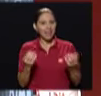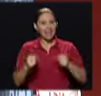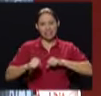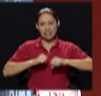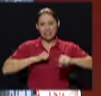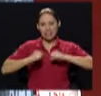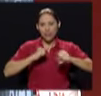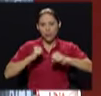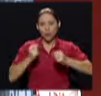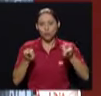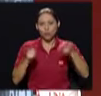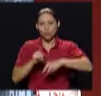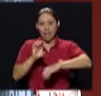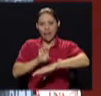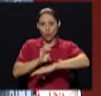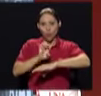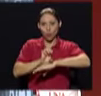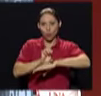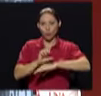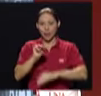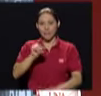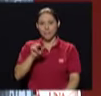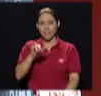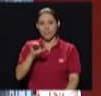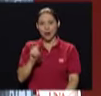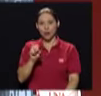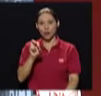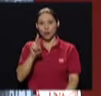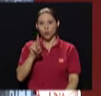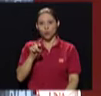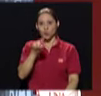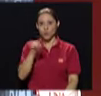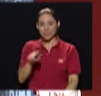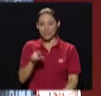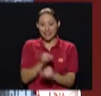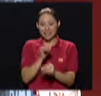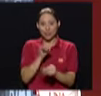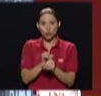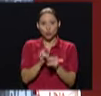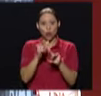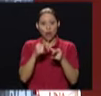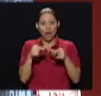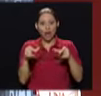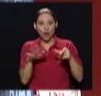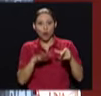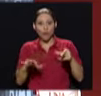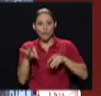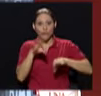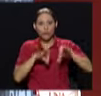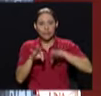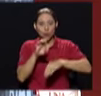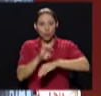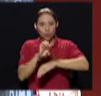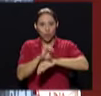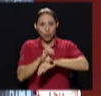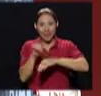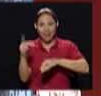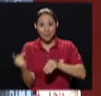terremoto de Ecuador. Al respecto, Mario Ruiz del Instituto Geofísico del Ecuador, quien participó en el Congreso que les mencioné,